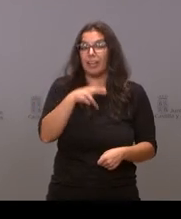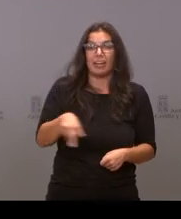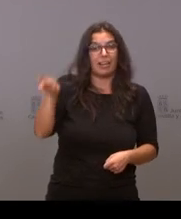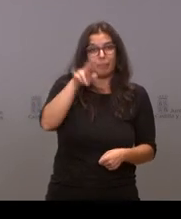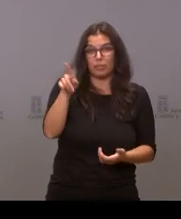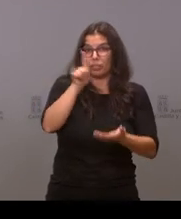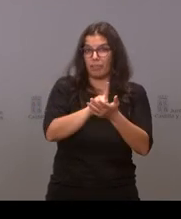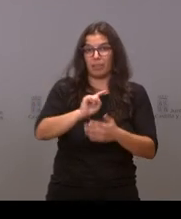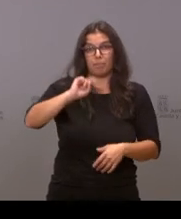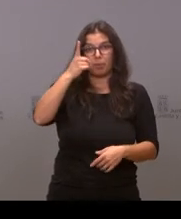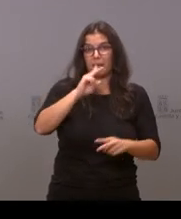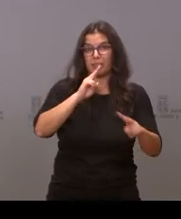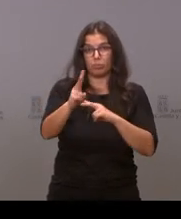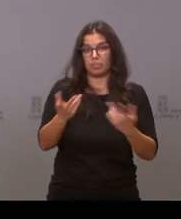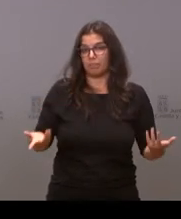intervención